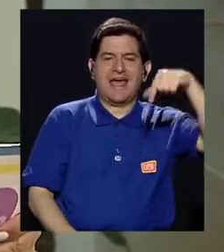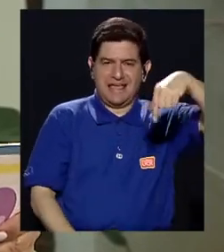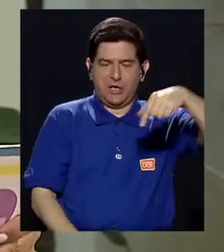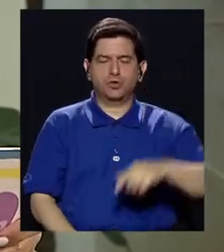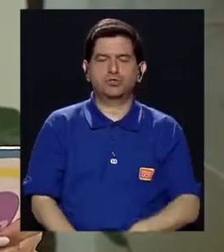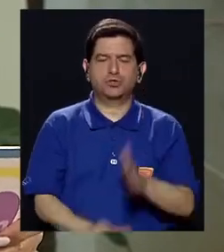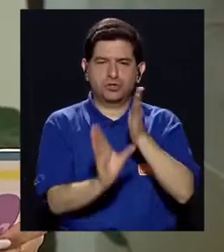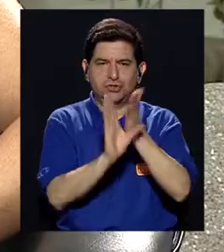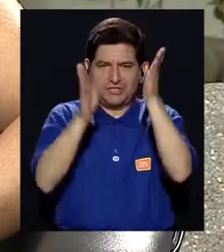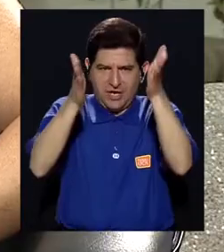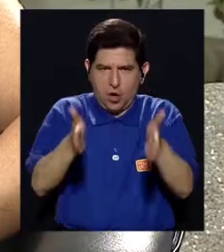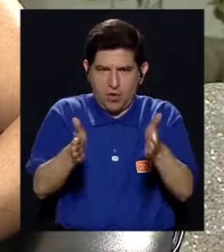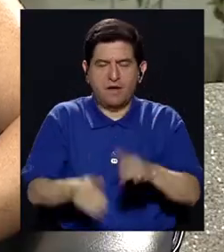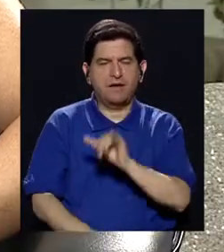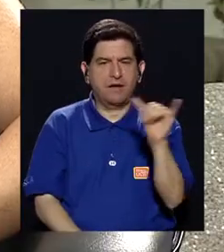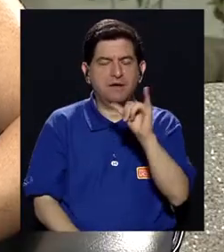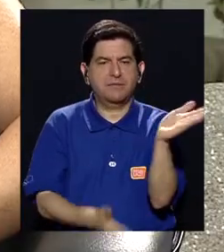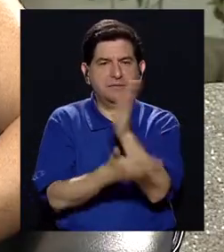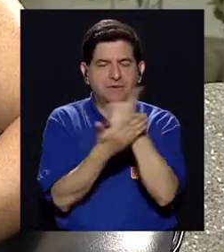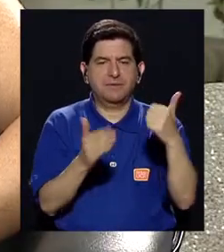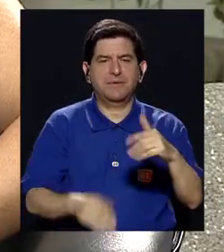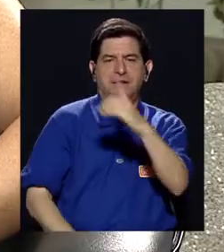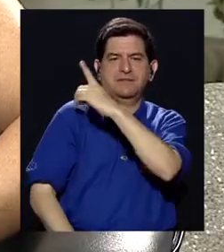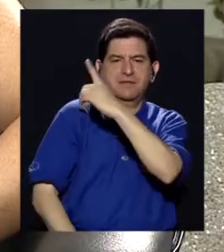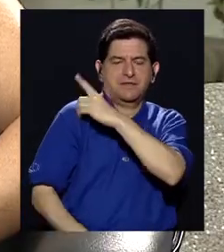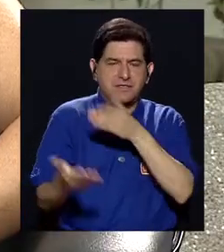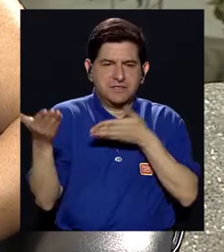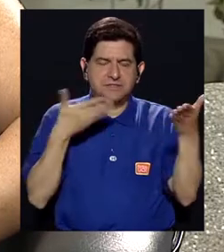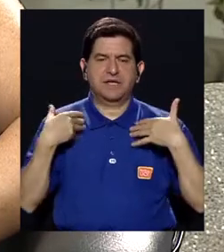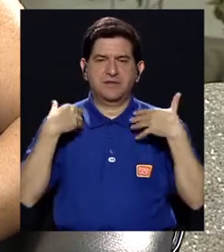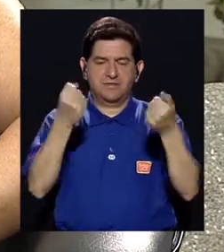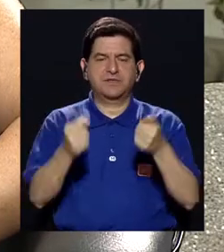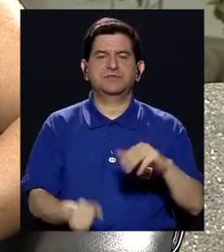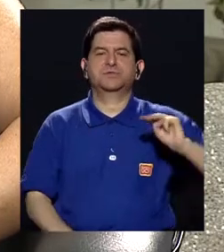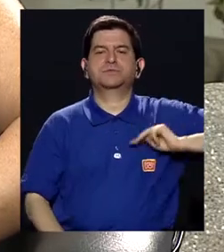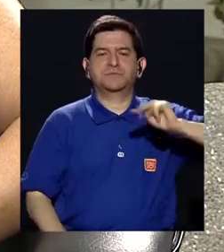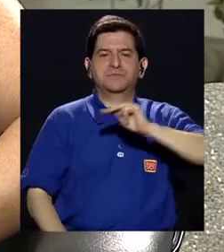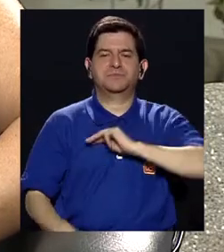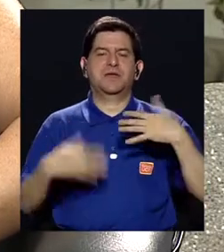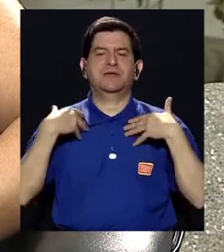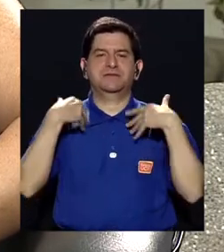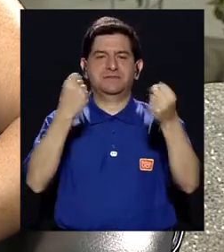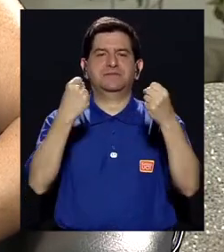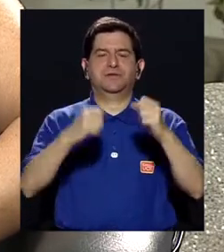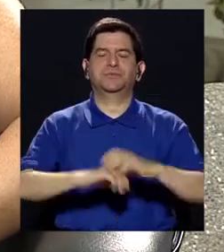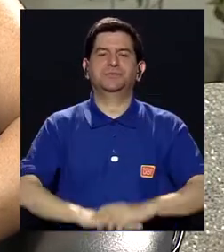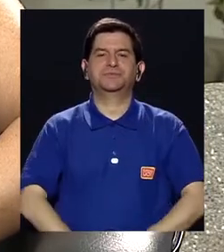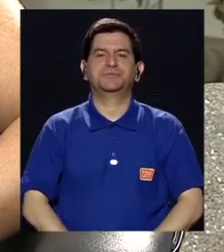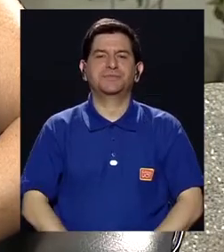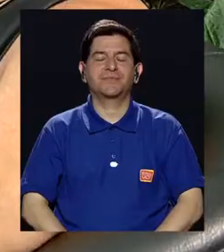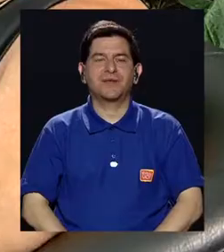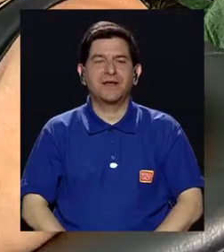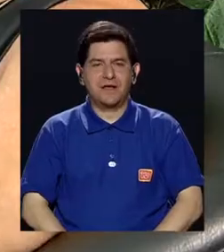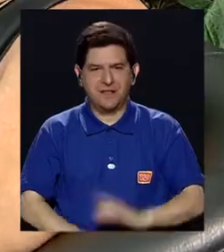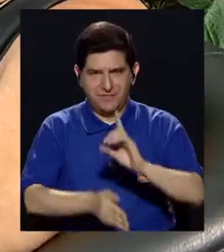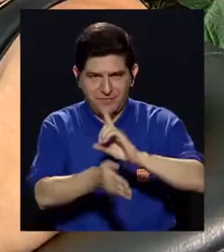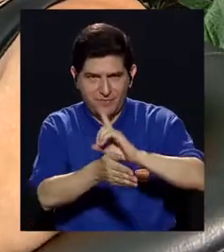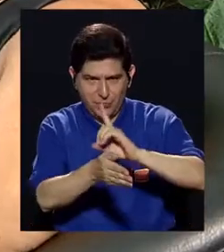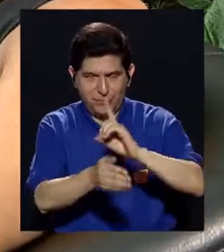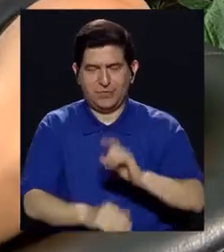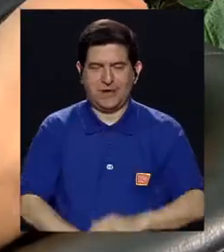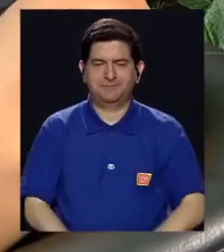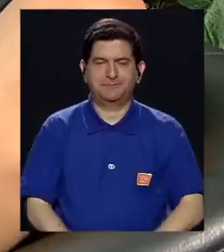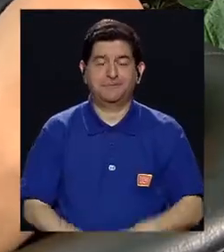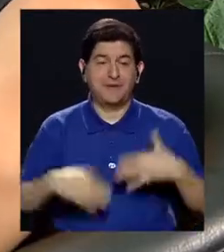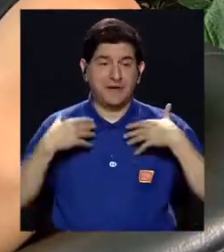Quiroz, psicóloga y también parte de la Dirección de Servicios de Salud del Ministerio de Salud. Doctora, a ver,